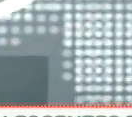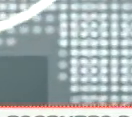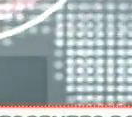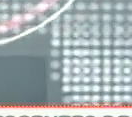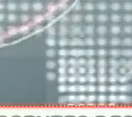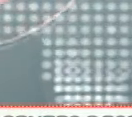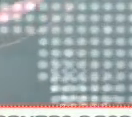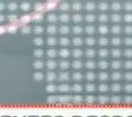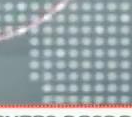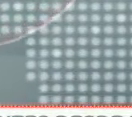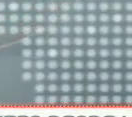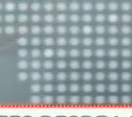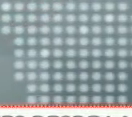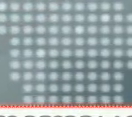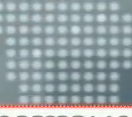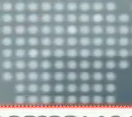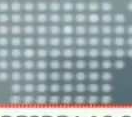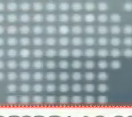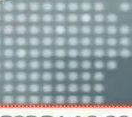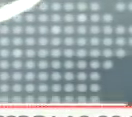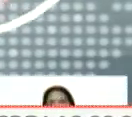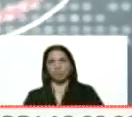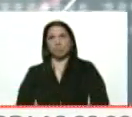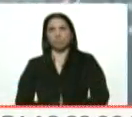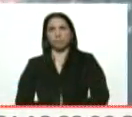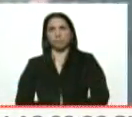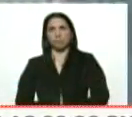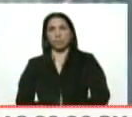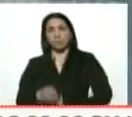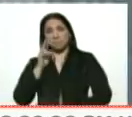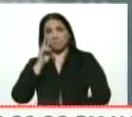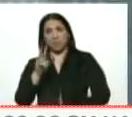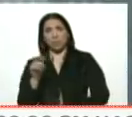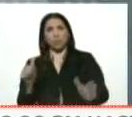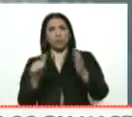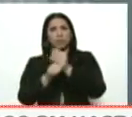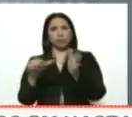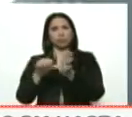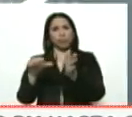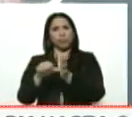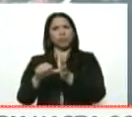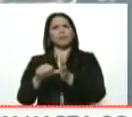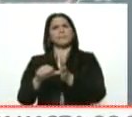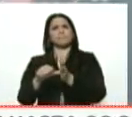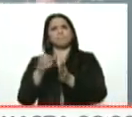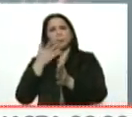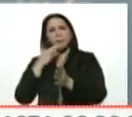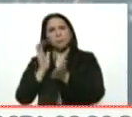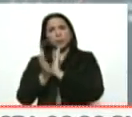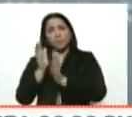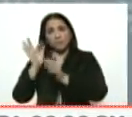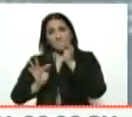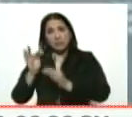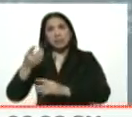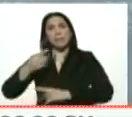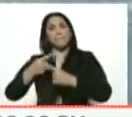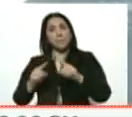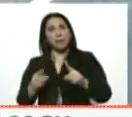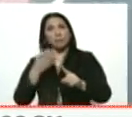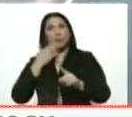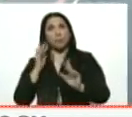seguimiento epidemiológico, vemos la ubicación, la referenciación geofísica, para que nos